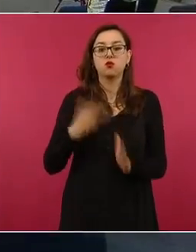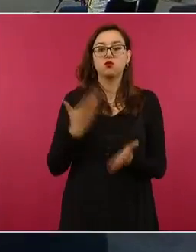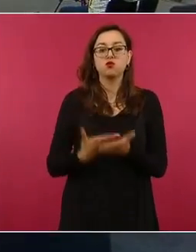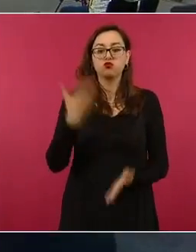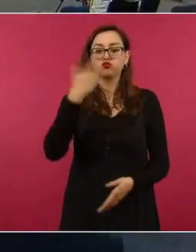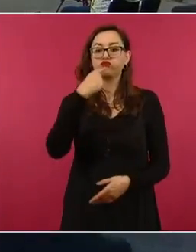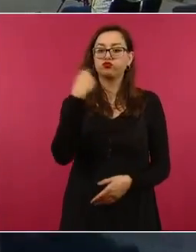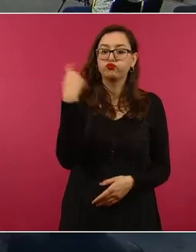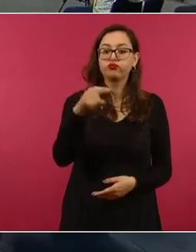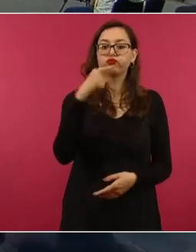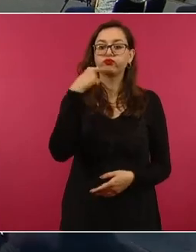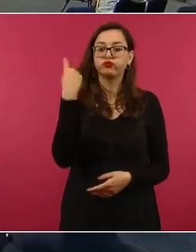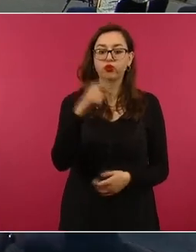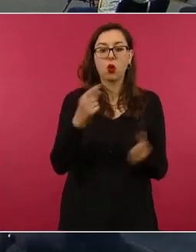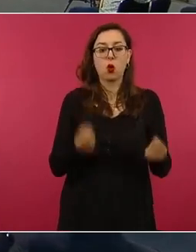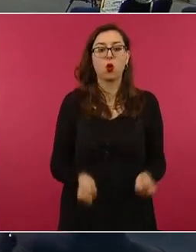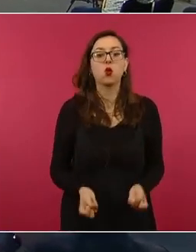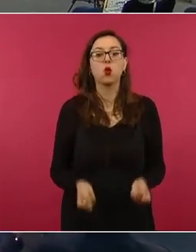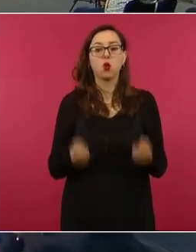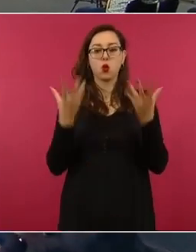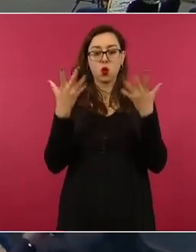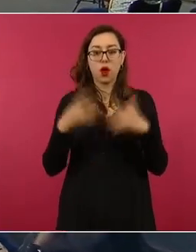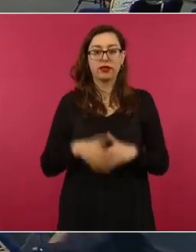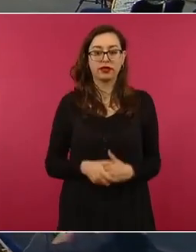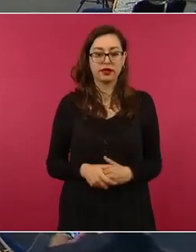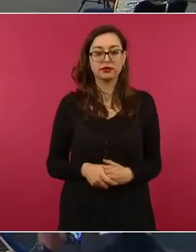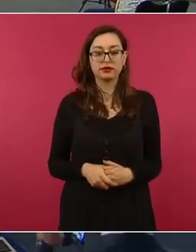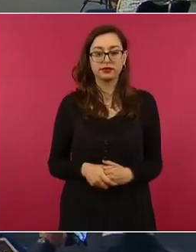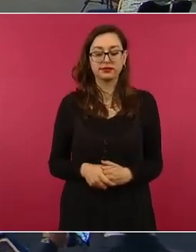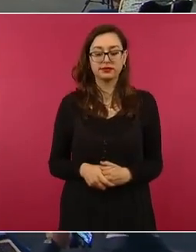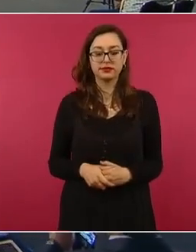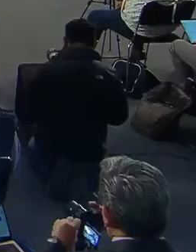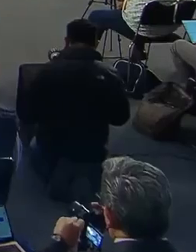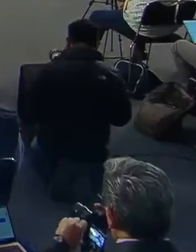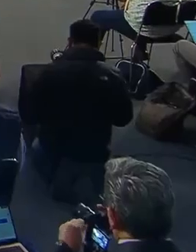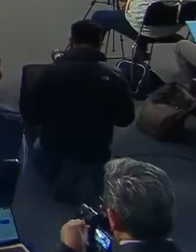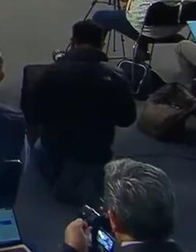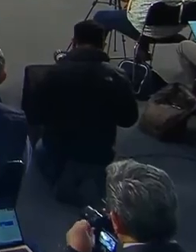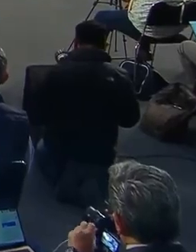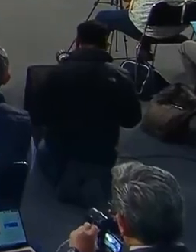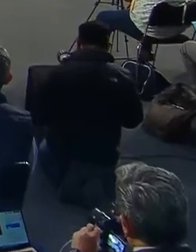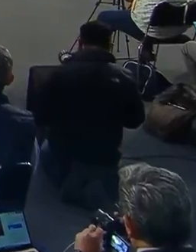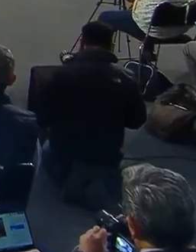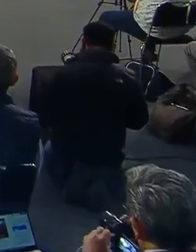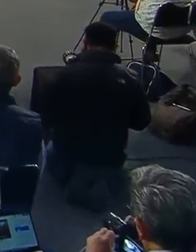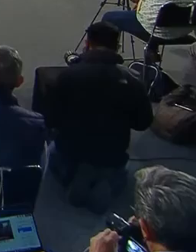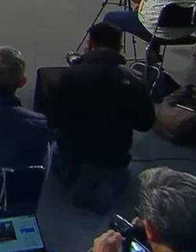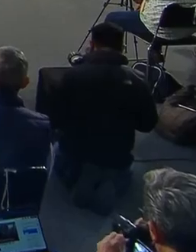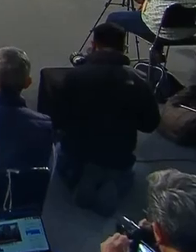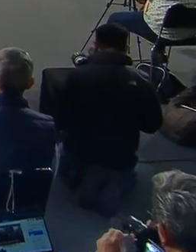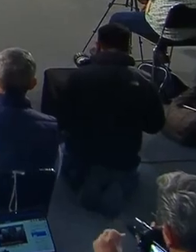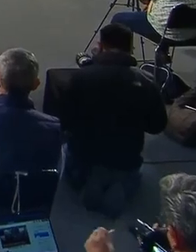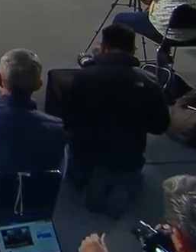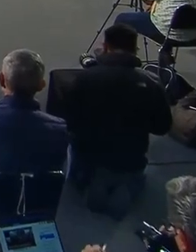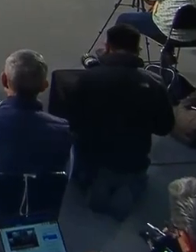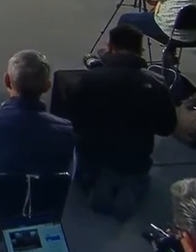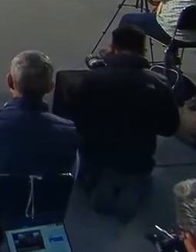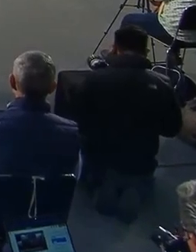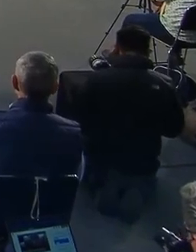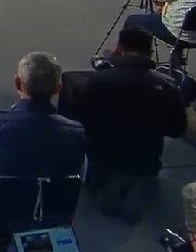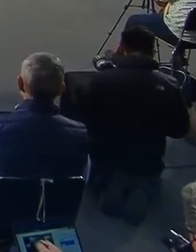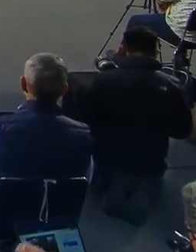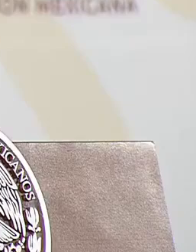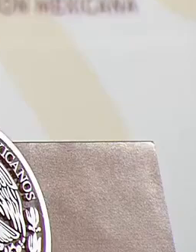de violación de derechos humanos emitía la Comisión de Derechos Humanos con Calderón?